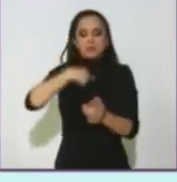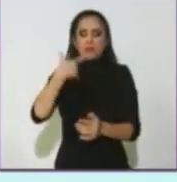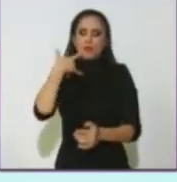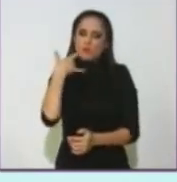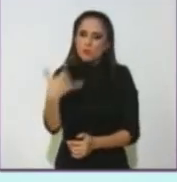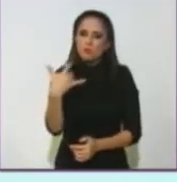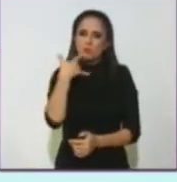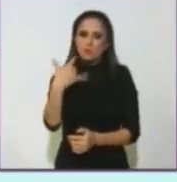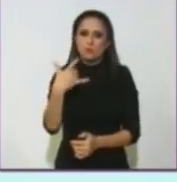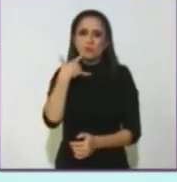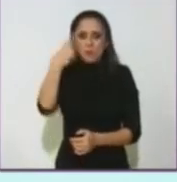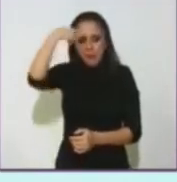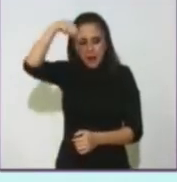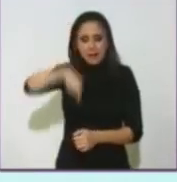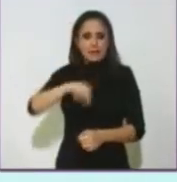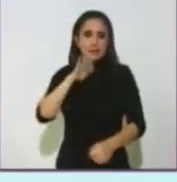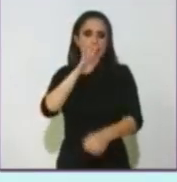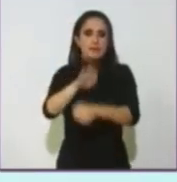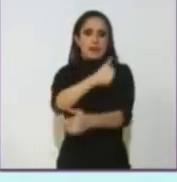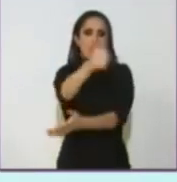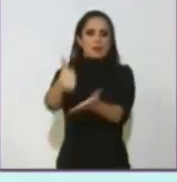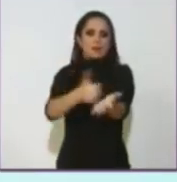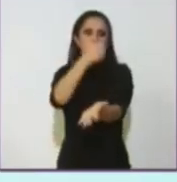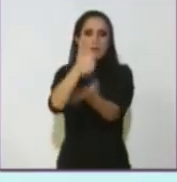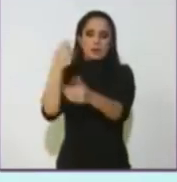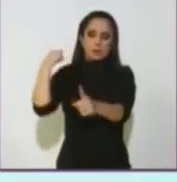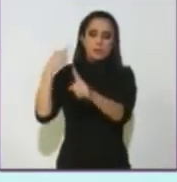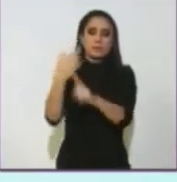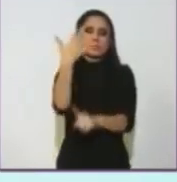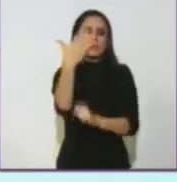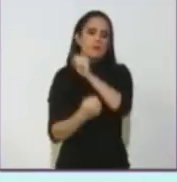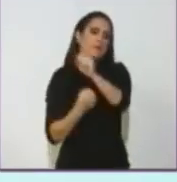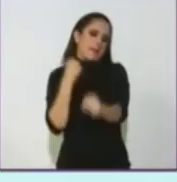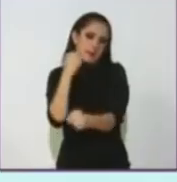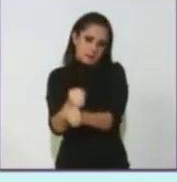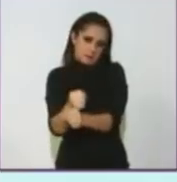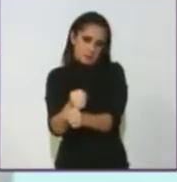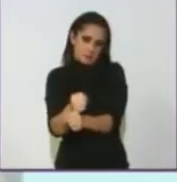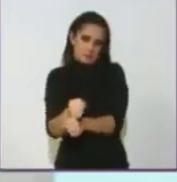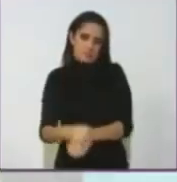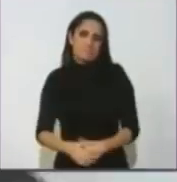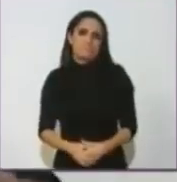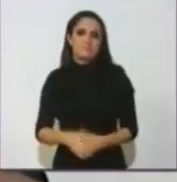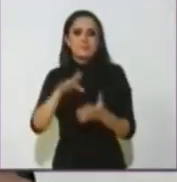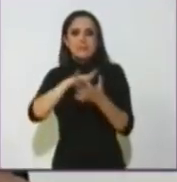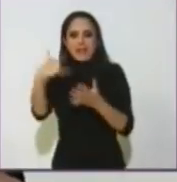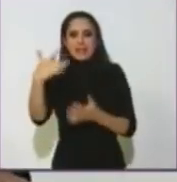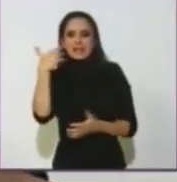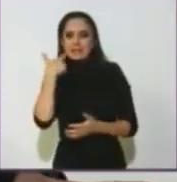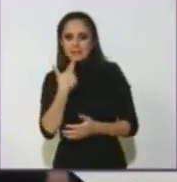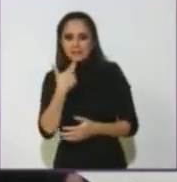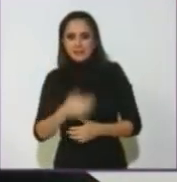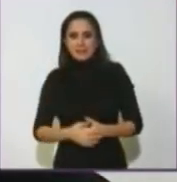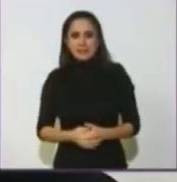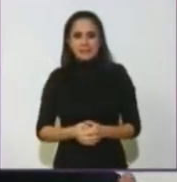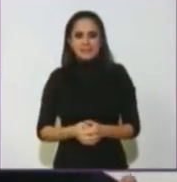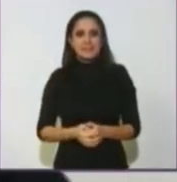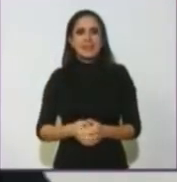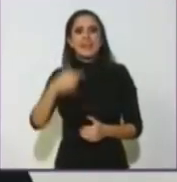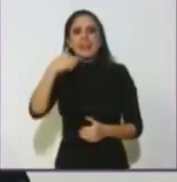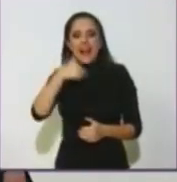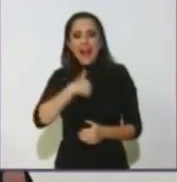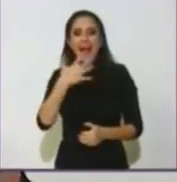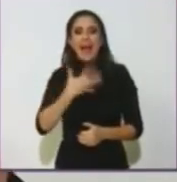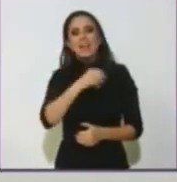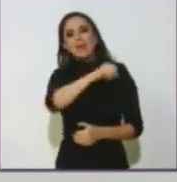por esta ciudad a lo largo de 50 años gracias muchas gracias marcos bueno hemos llegado hasta aquí sé que van a tener otros